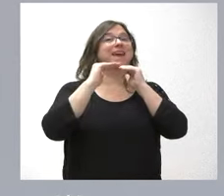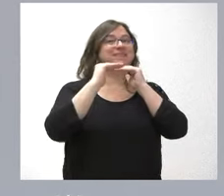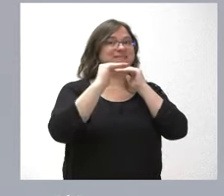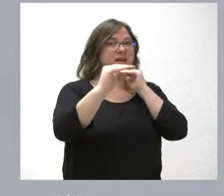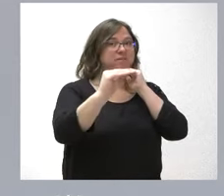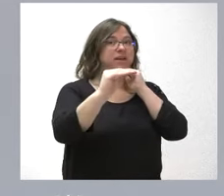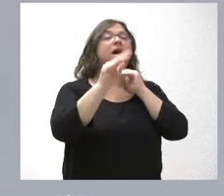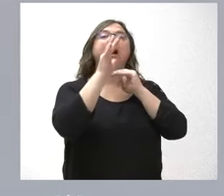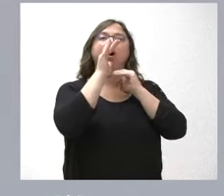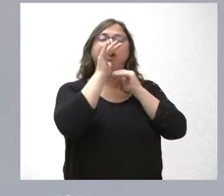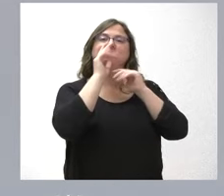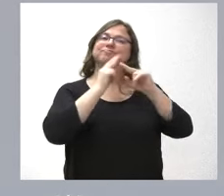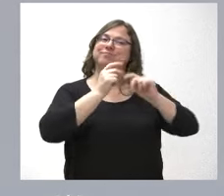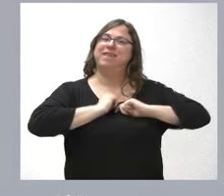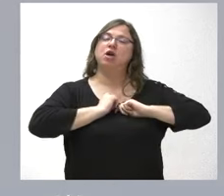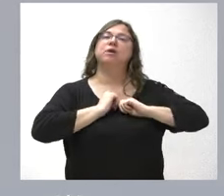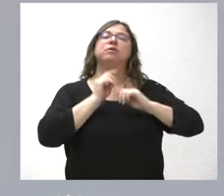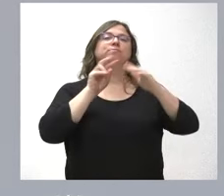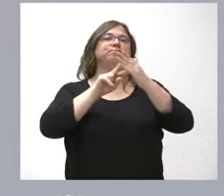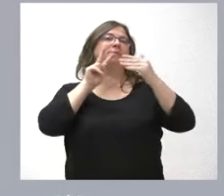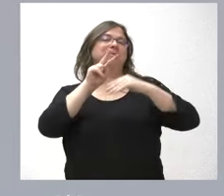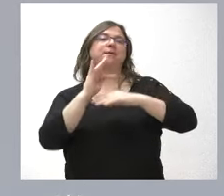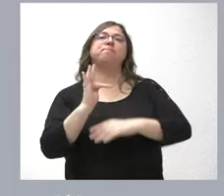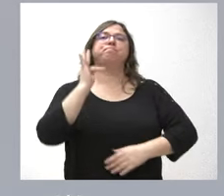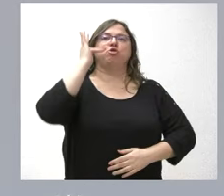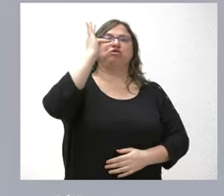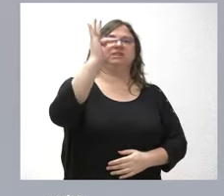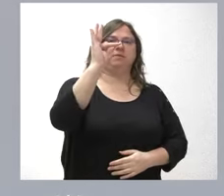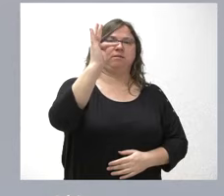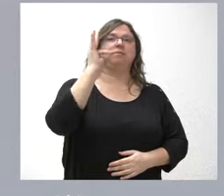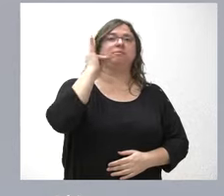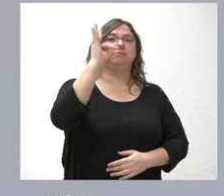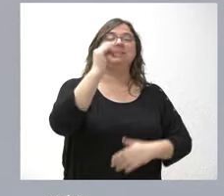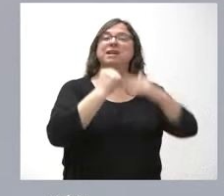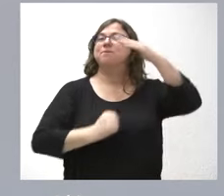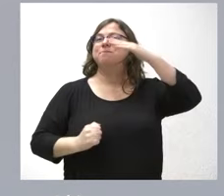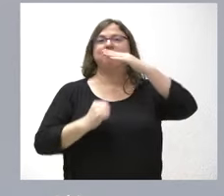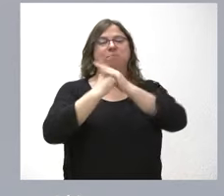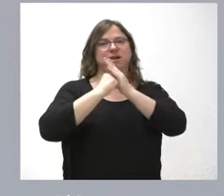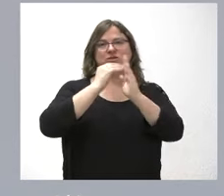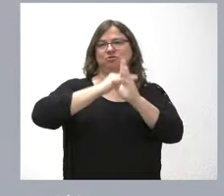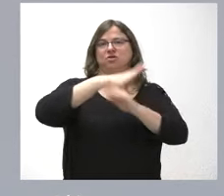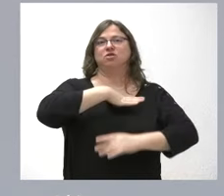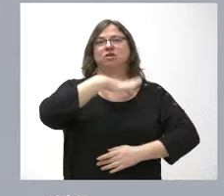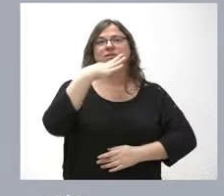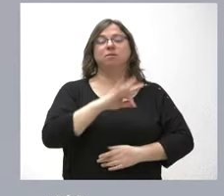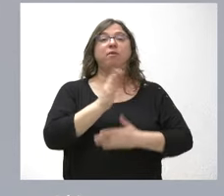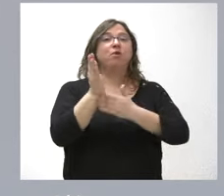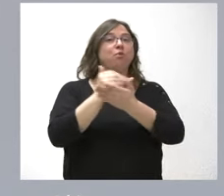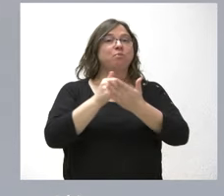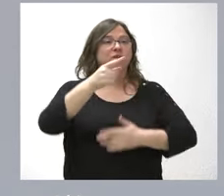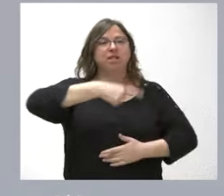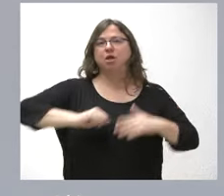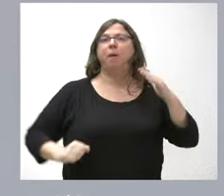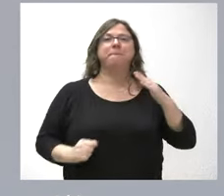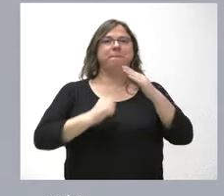perspectiva positiva. De ese punto de vista, subimos el rango y alcanzamos el máximo nivel de rango posible entre las comunidades autónomas, que es el